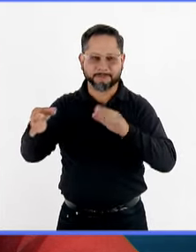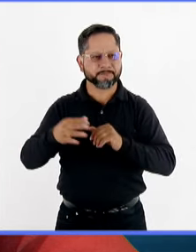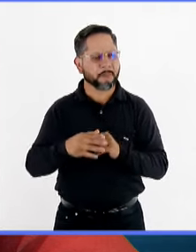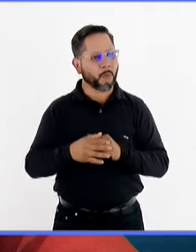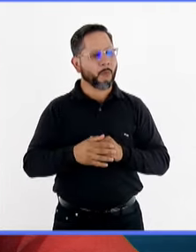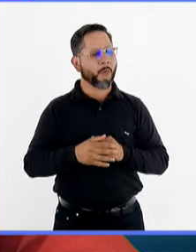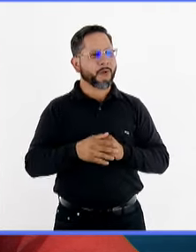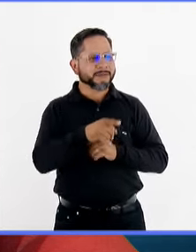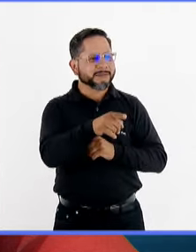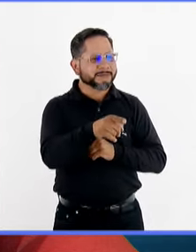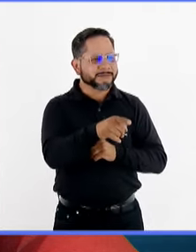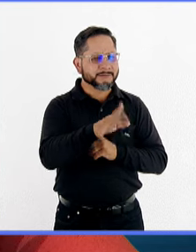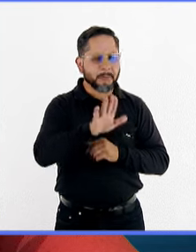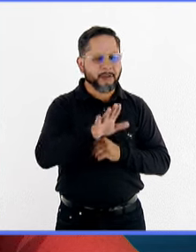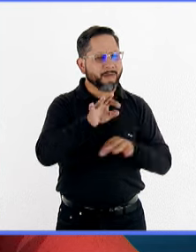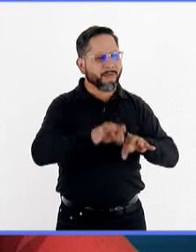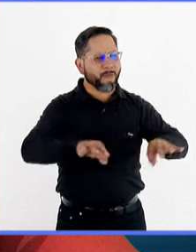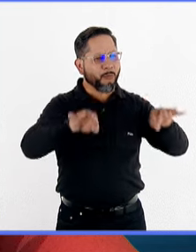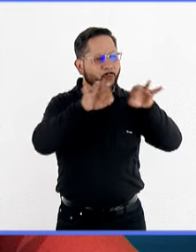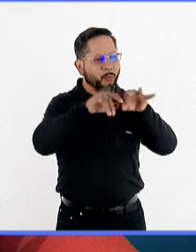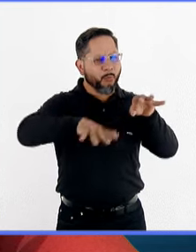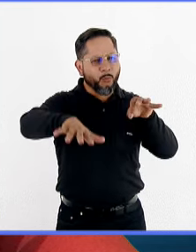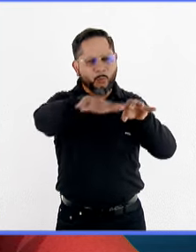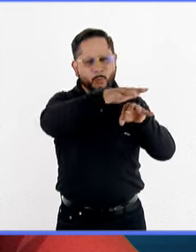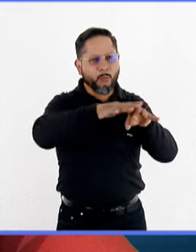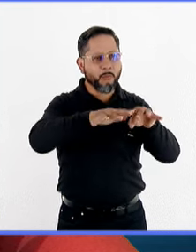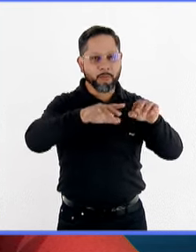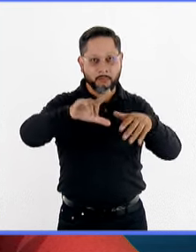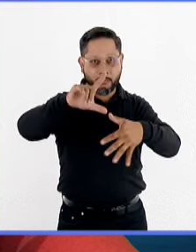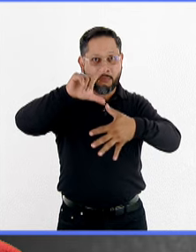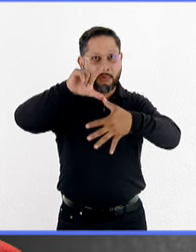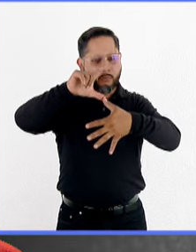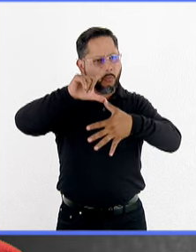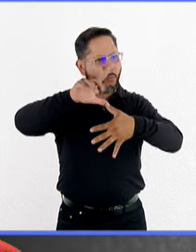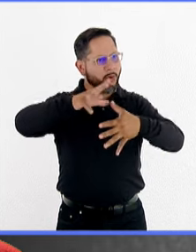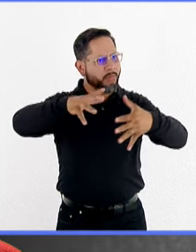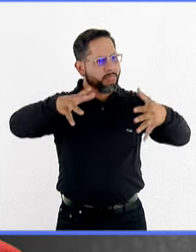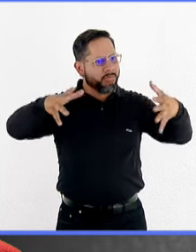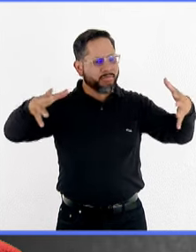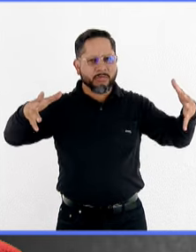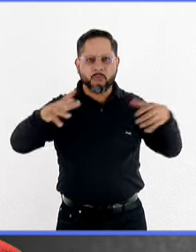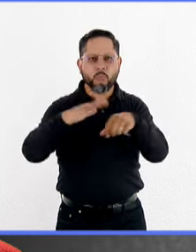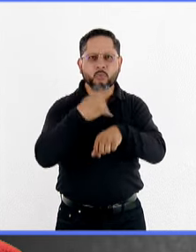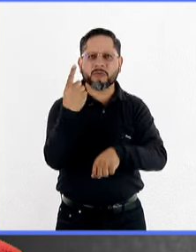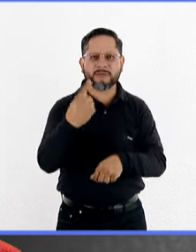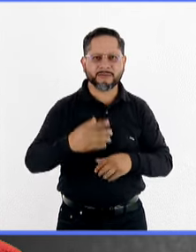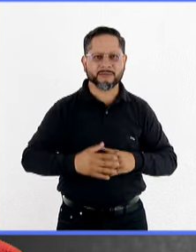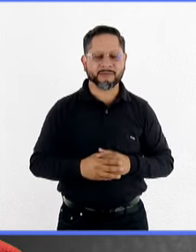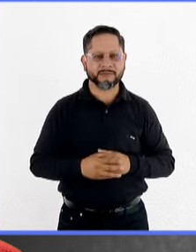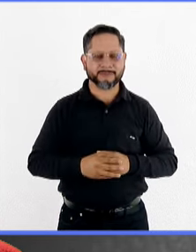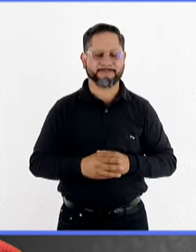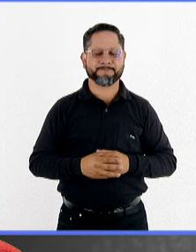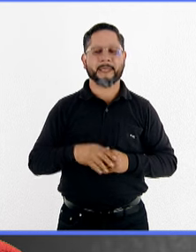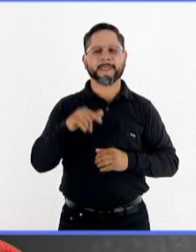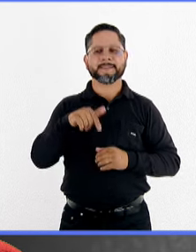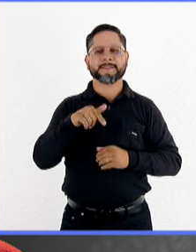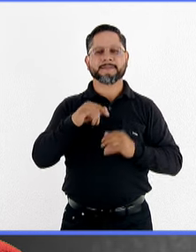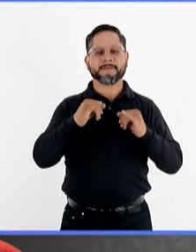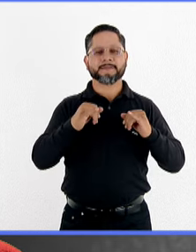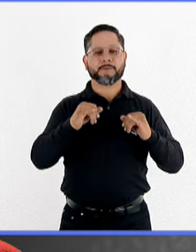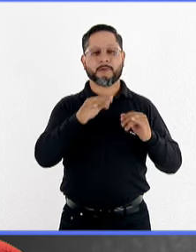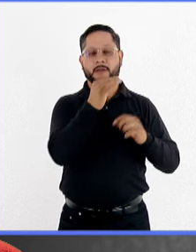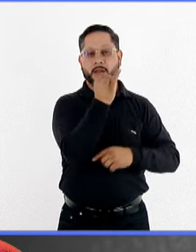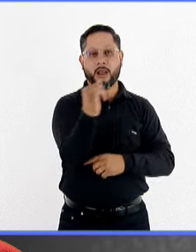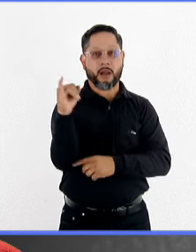considerado por ello pues uno de los más importantes de nuestro país y de Latinoamérica, doctor? Este jardín botánico del Instituto de